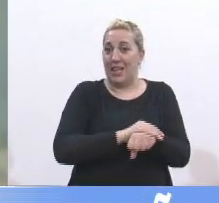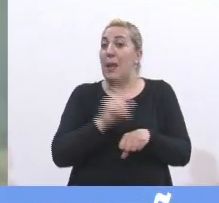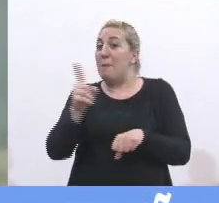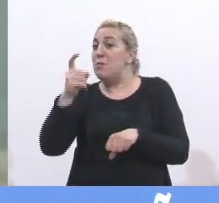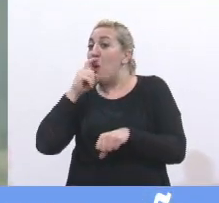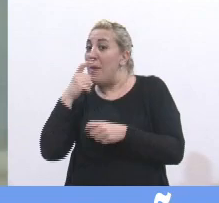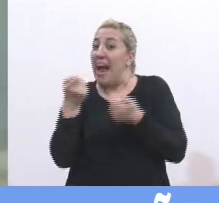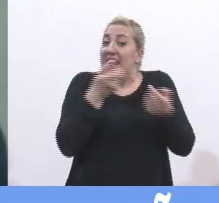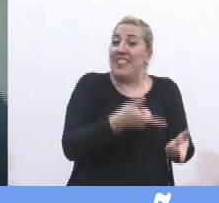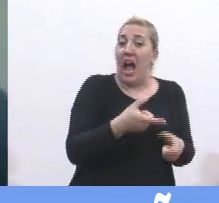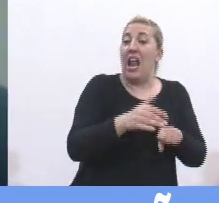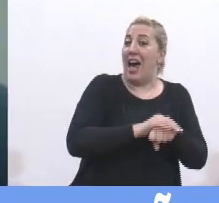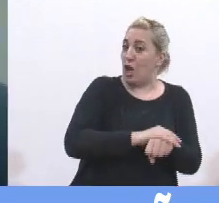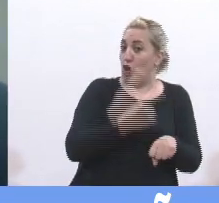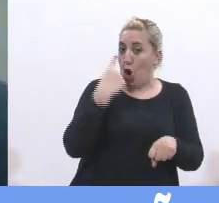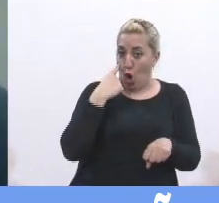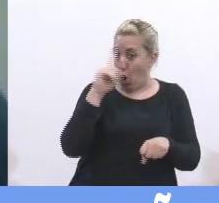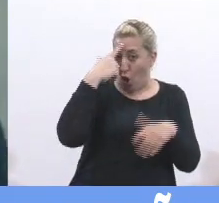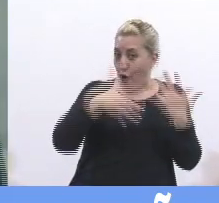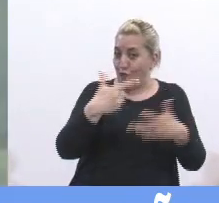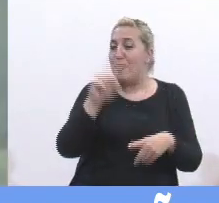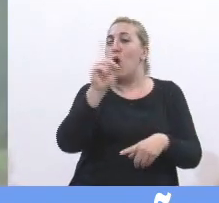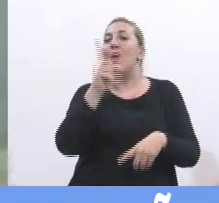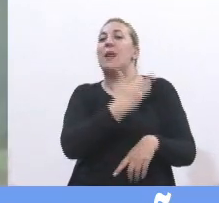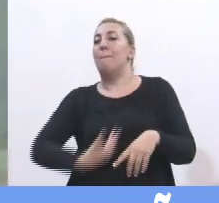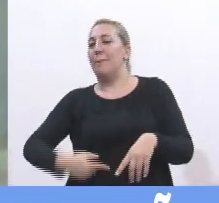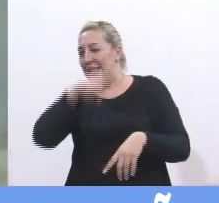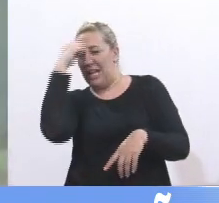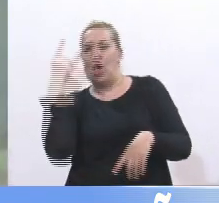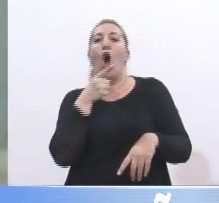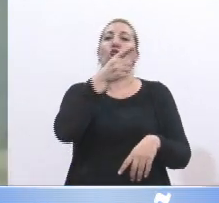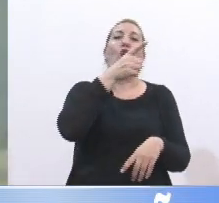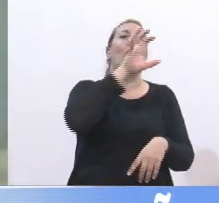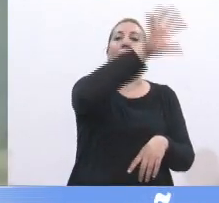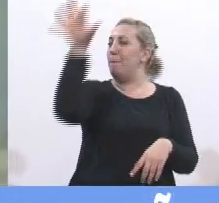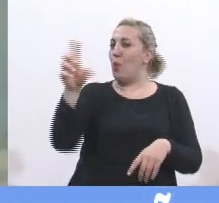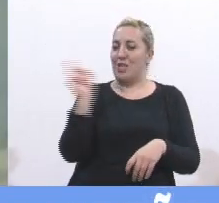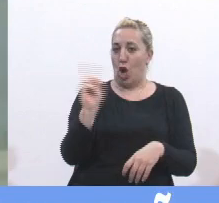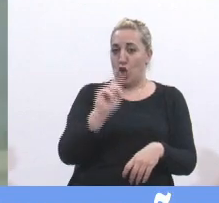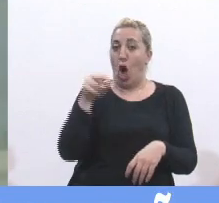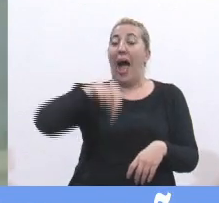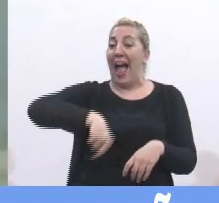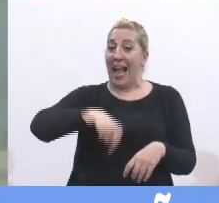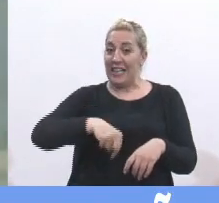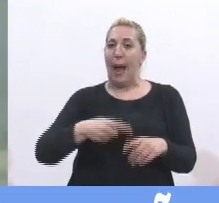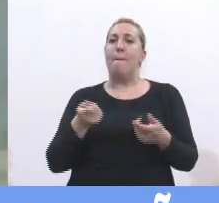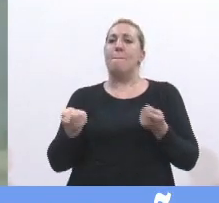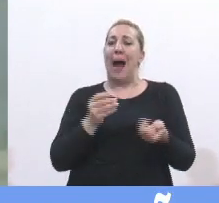RETA. No confundamos, esto no es la nación en contra de las provincias. Aquí ha habido una administración